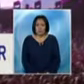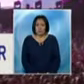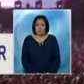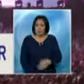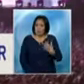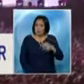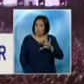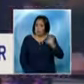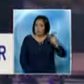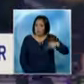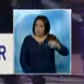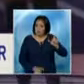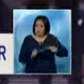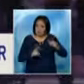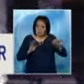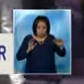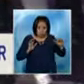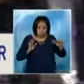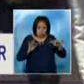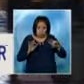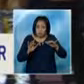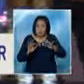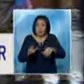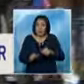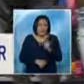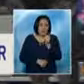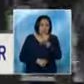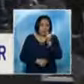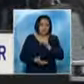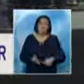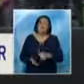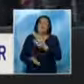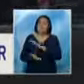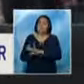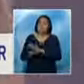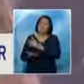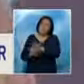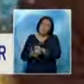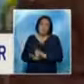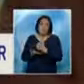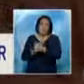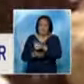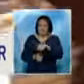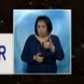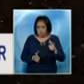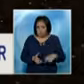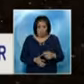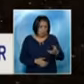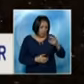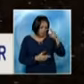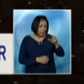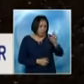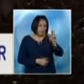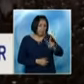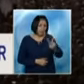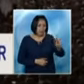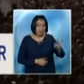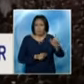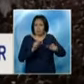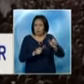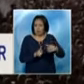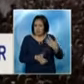Más de 50.000 personas llegaron al benéfico concierto One Love, organizado por la cantante estadounidense Ariana Grande en honor a las 22 víctimas